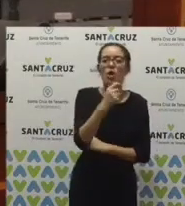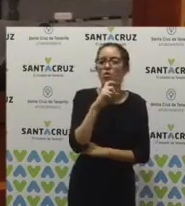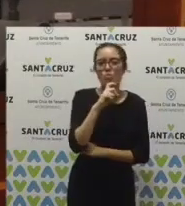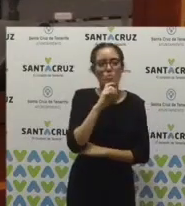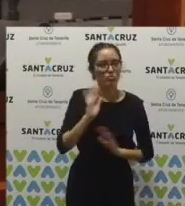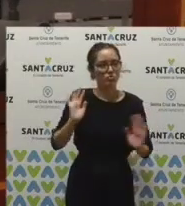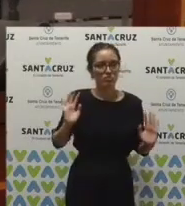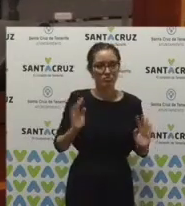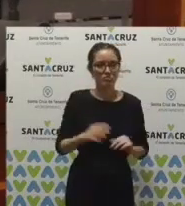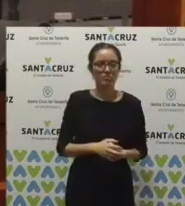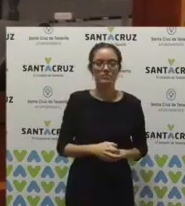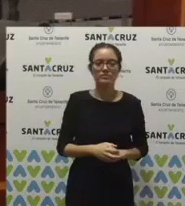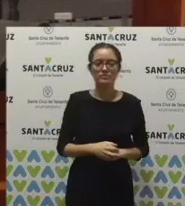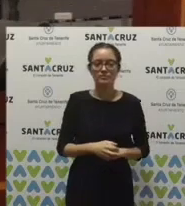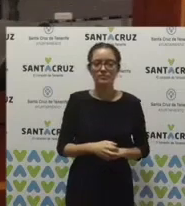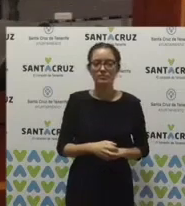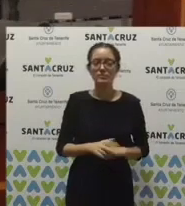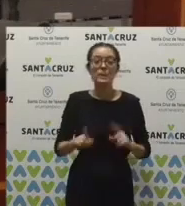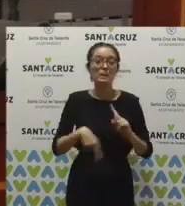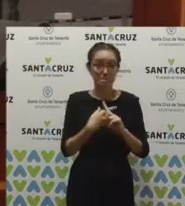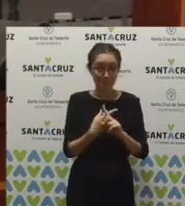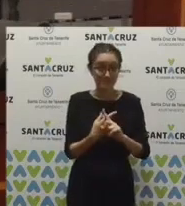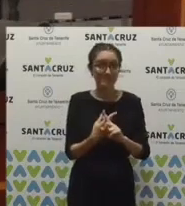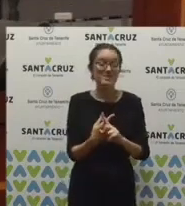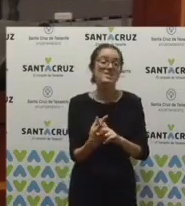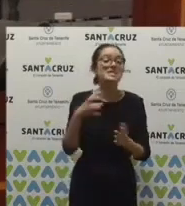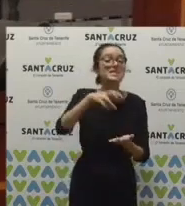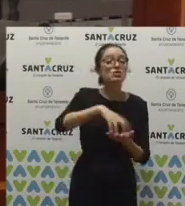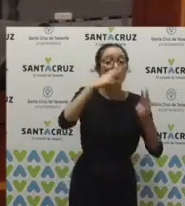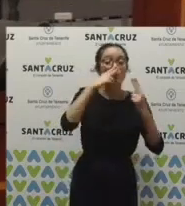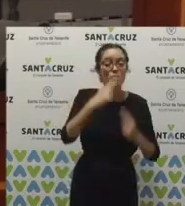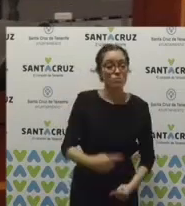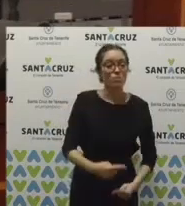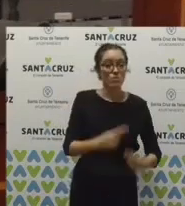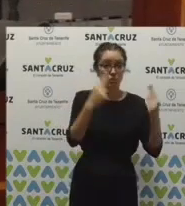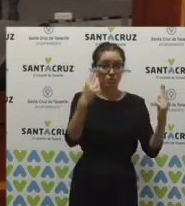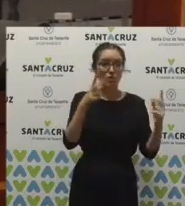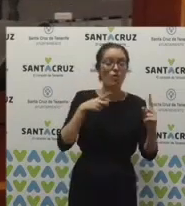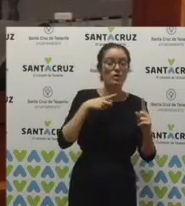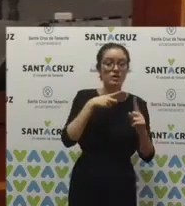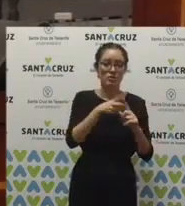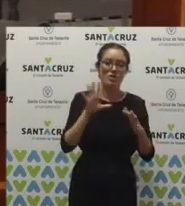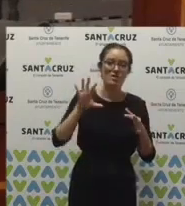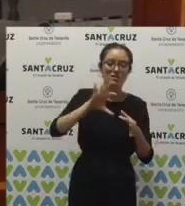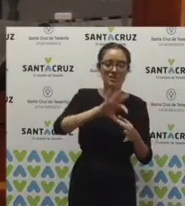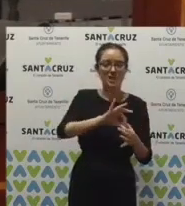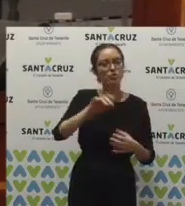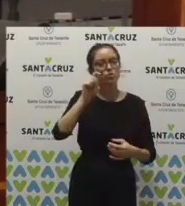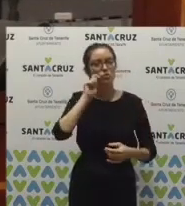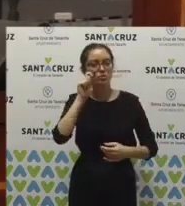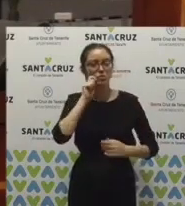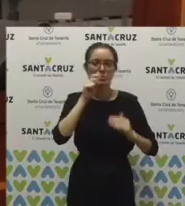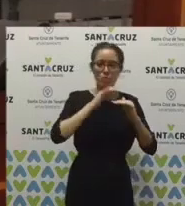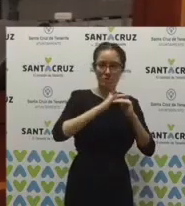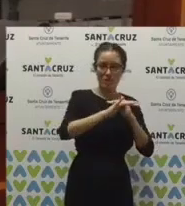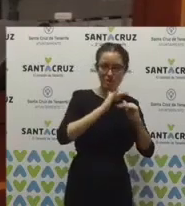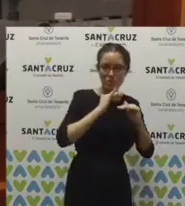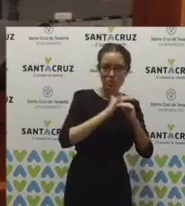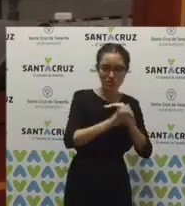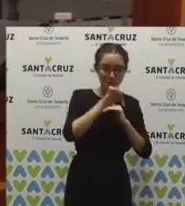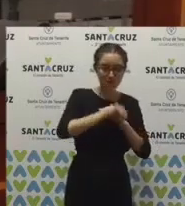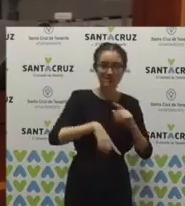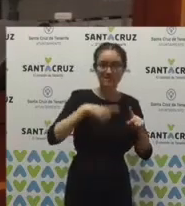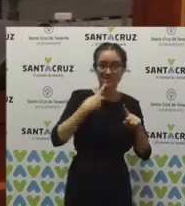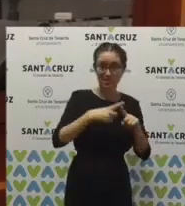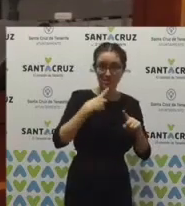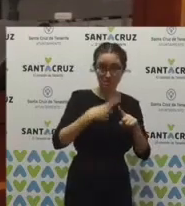evitar que el único centro público que tenemos para el desarrollo de actividad vinculada con el turismo náutico en santa